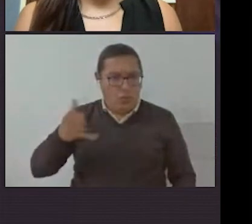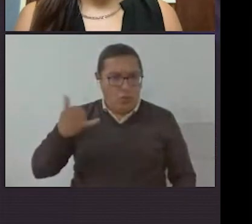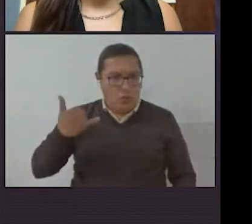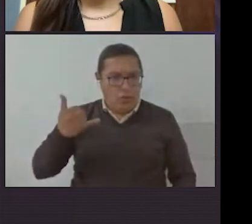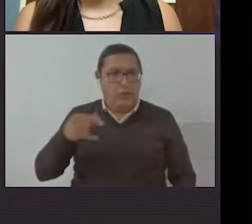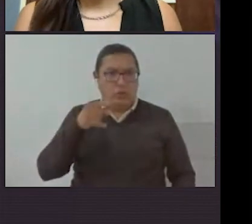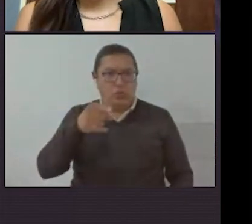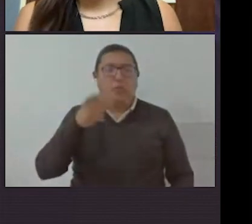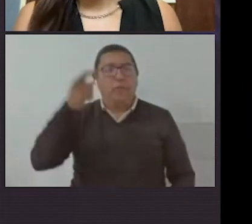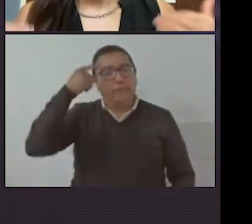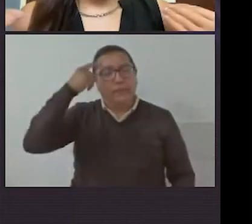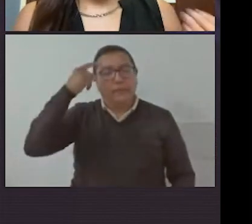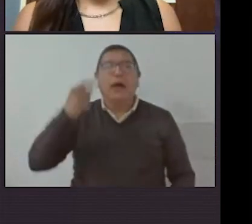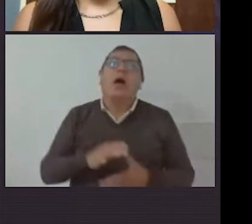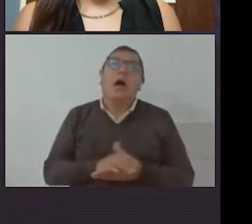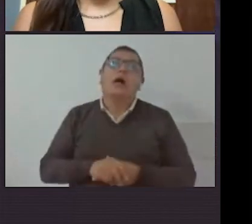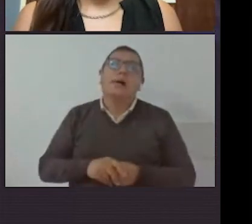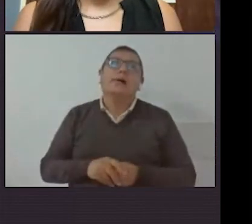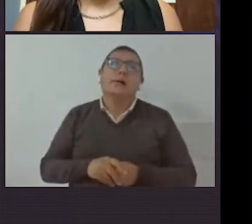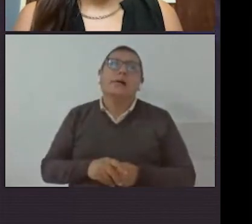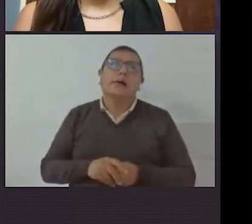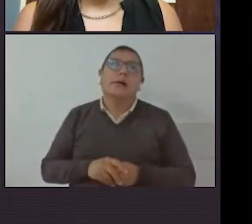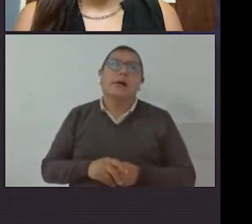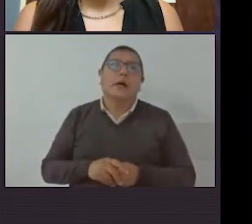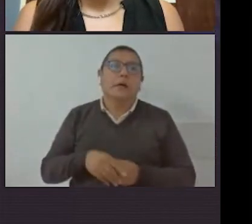Imagínate que ya pasó,